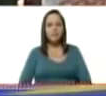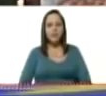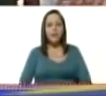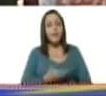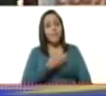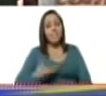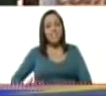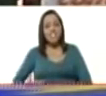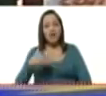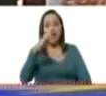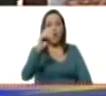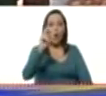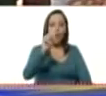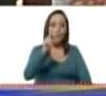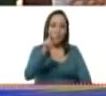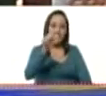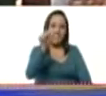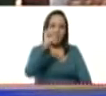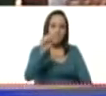de Conviasa,